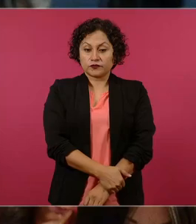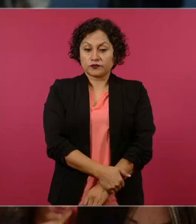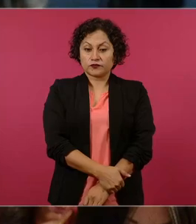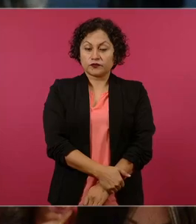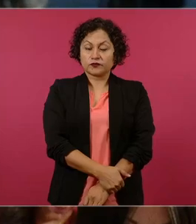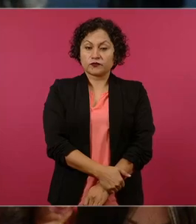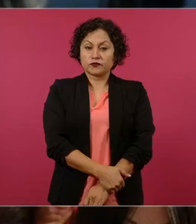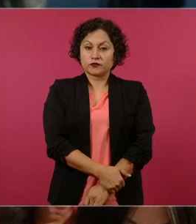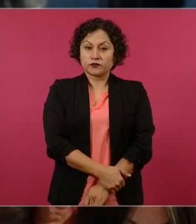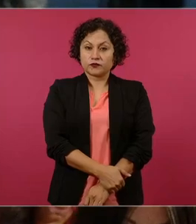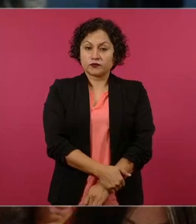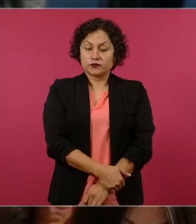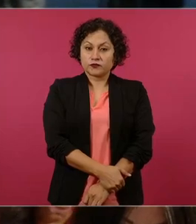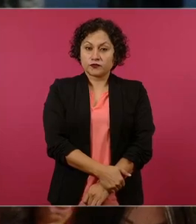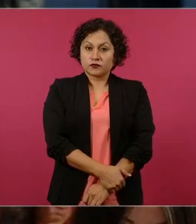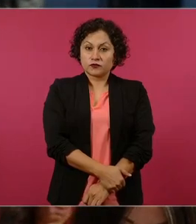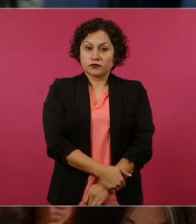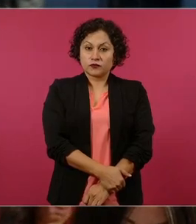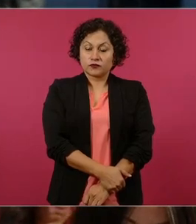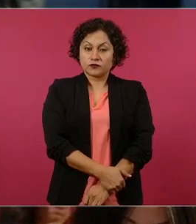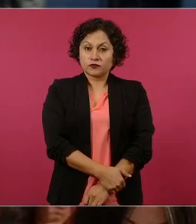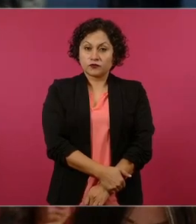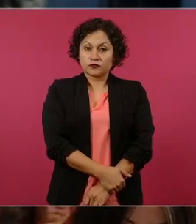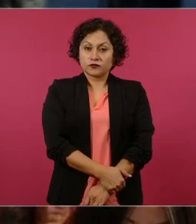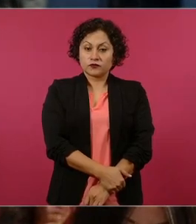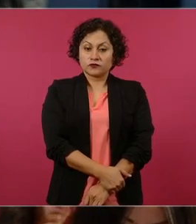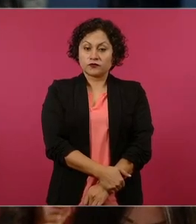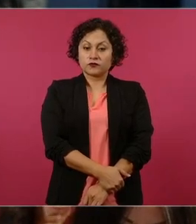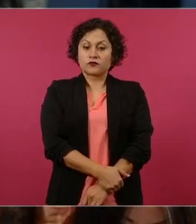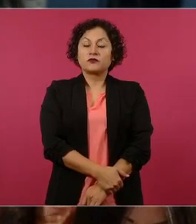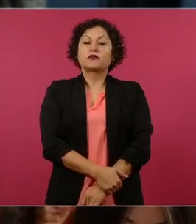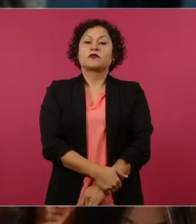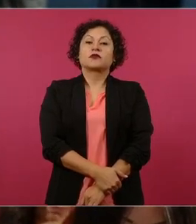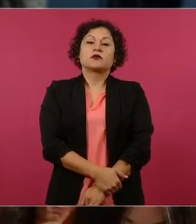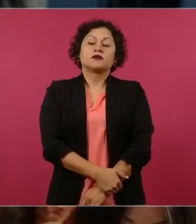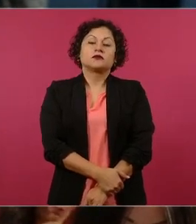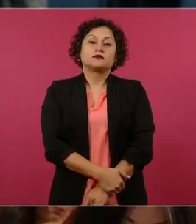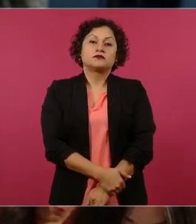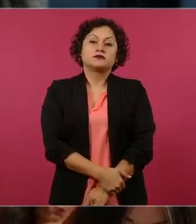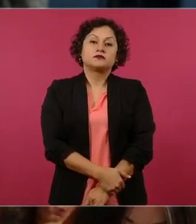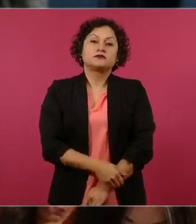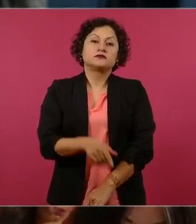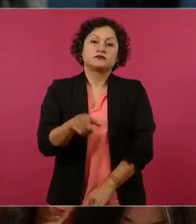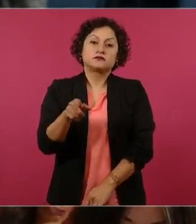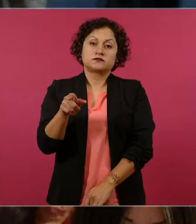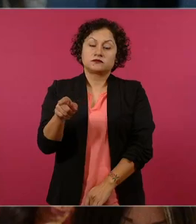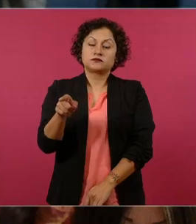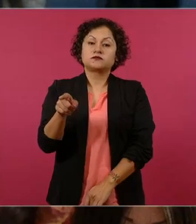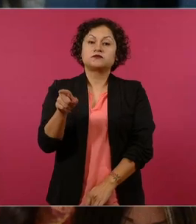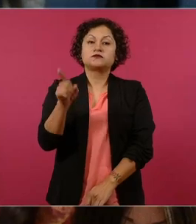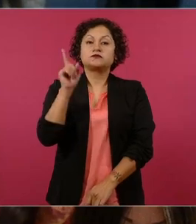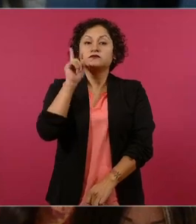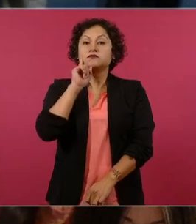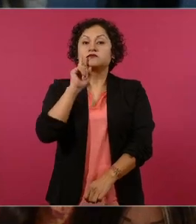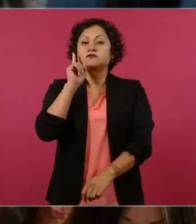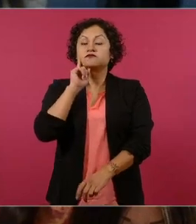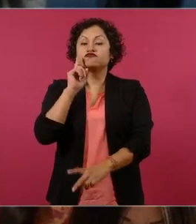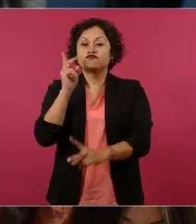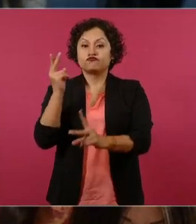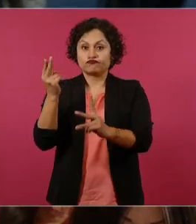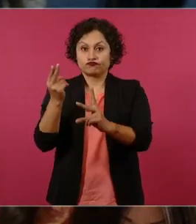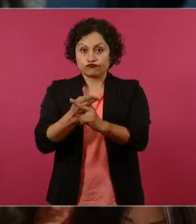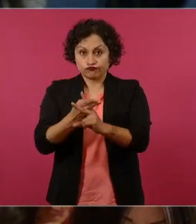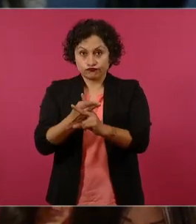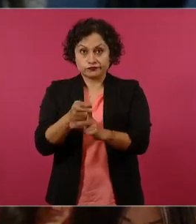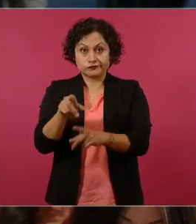4 días de que iba a dar su testimonio en una audiencia inicial por el delito de tortura Asesinan la Ejecutan eh Y hasta el momento